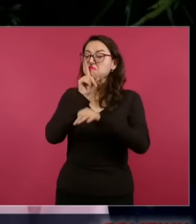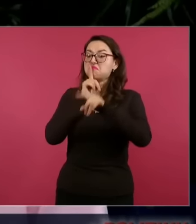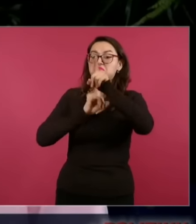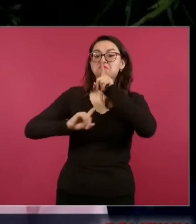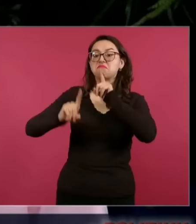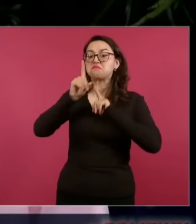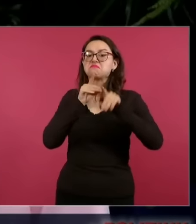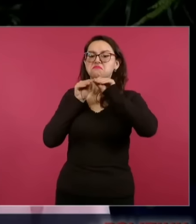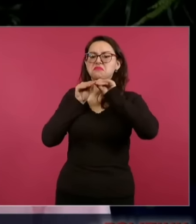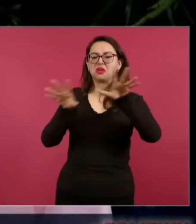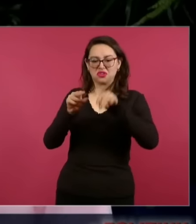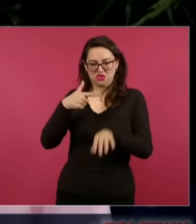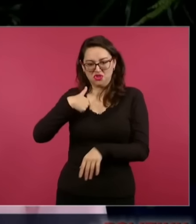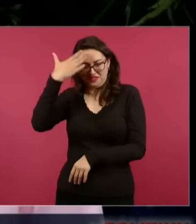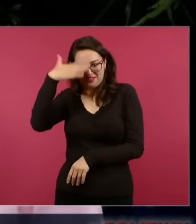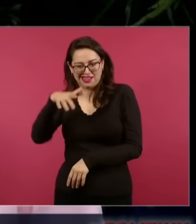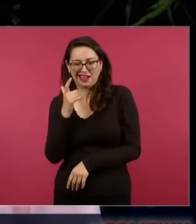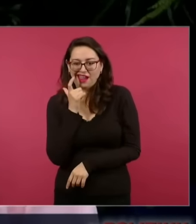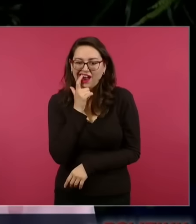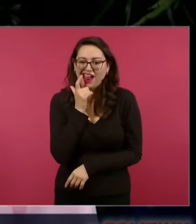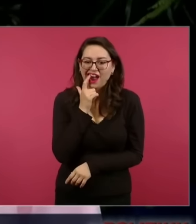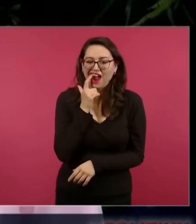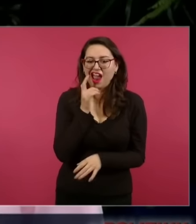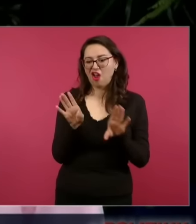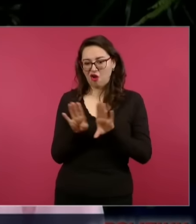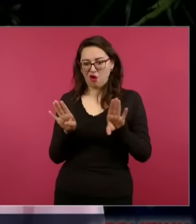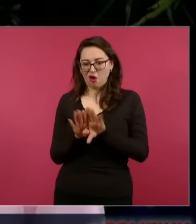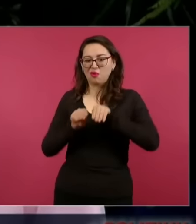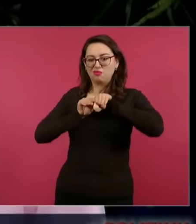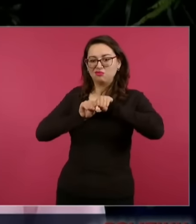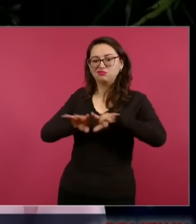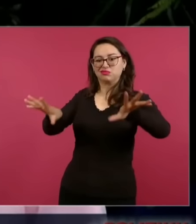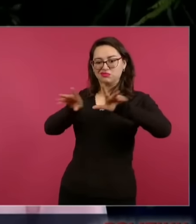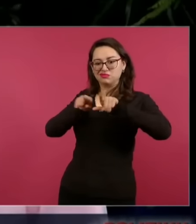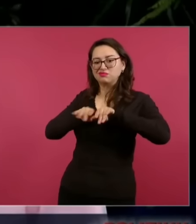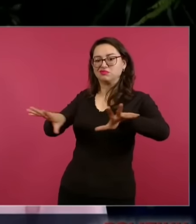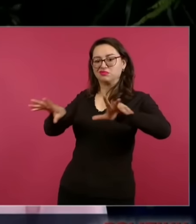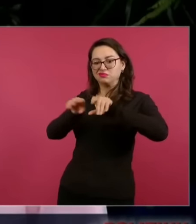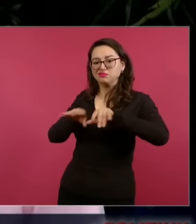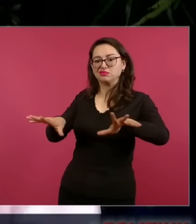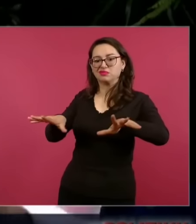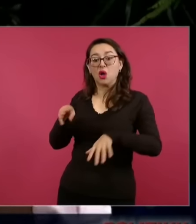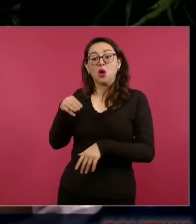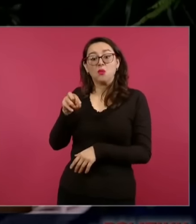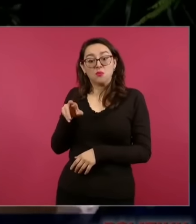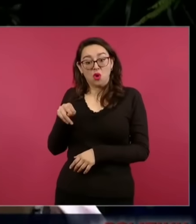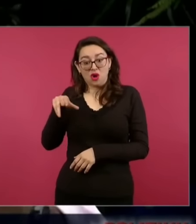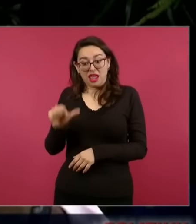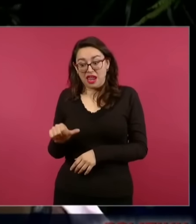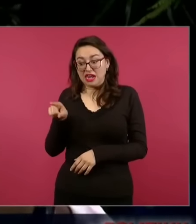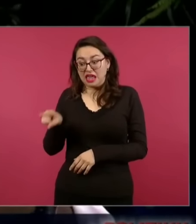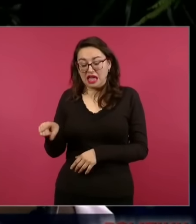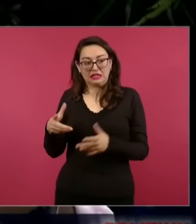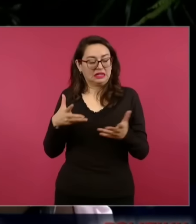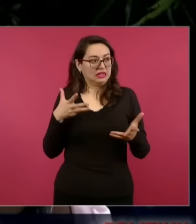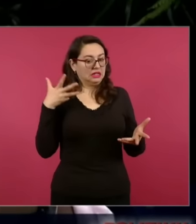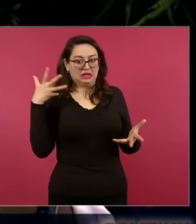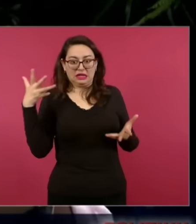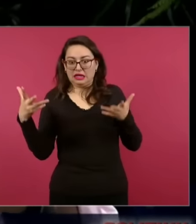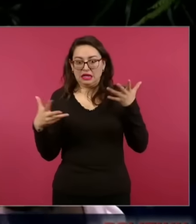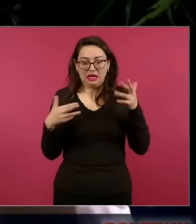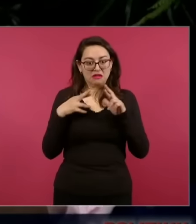estilo hacerlo. Sí, claro. Y mientras le desvías la atención a Morena, ya estás con un tema nuevo. Entonces, Morena te va a